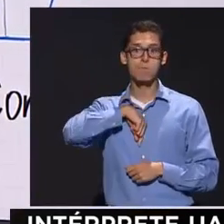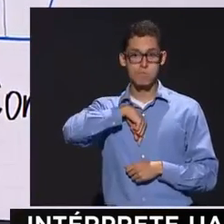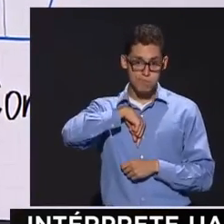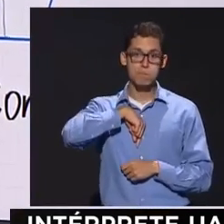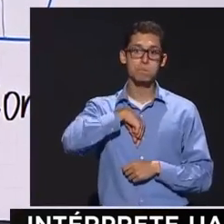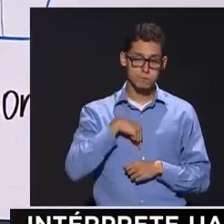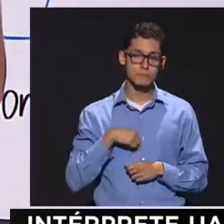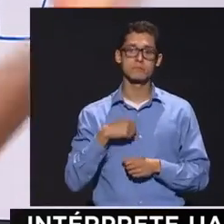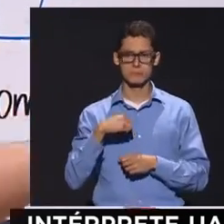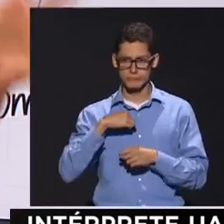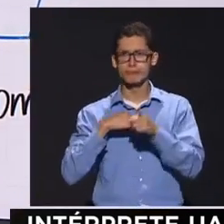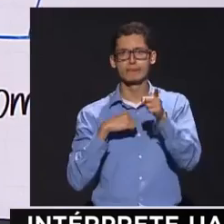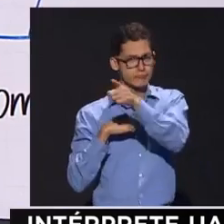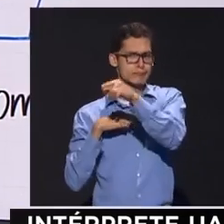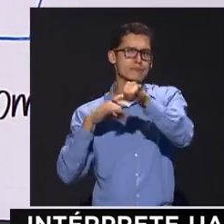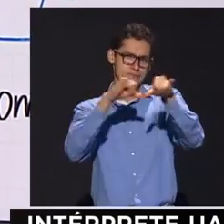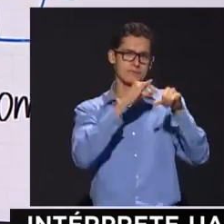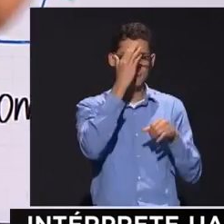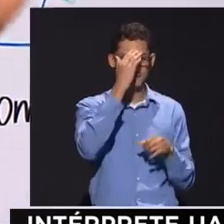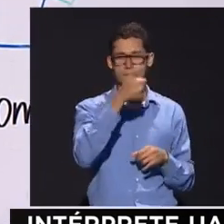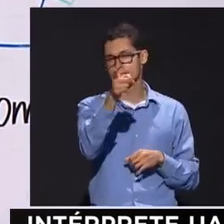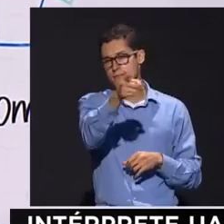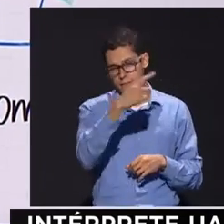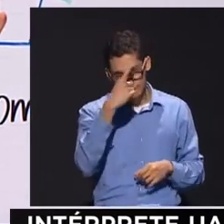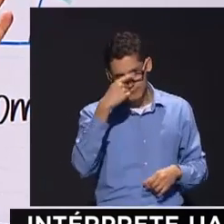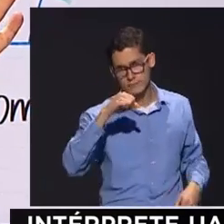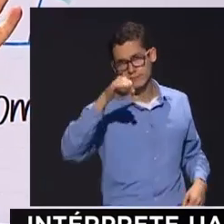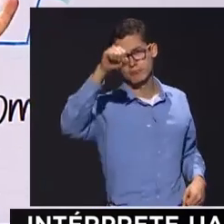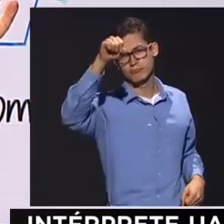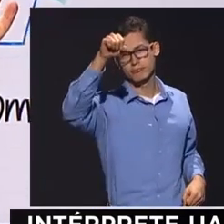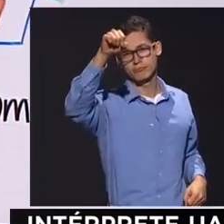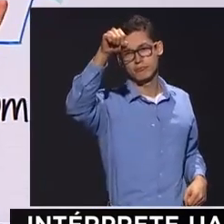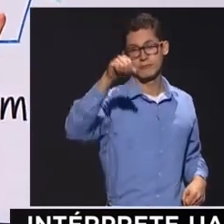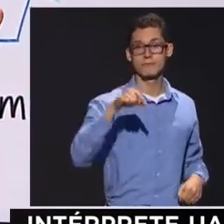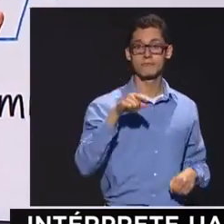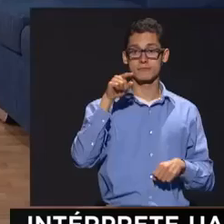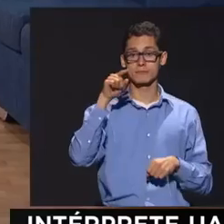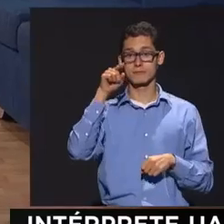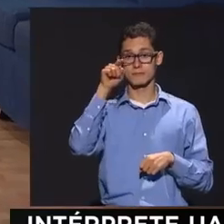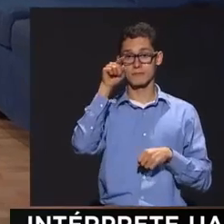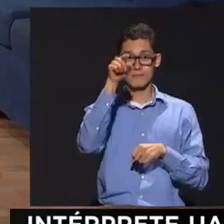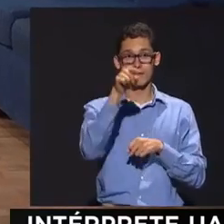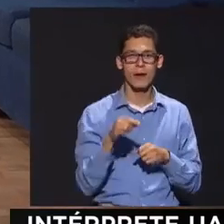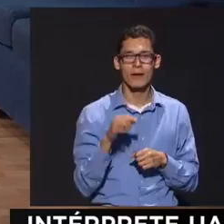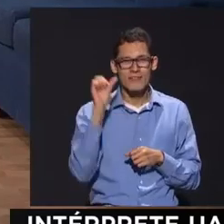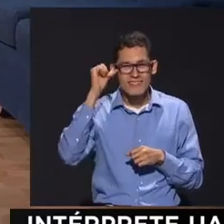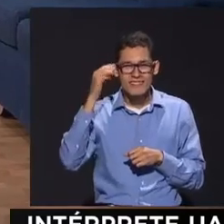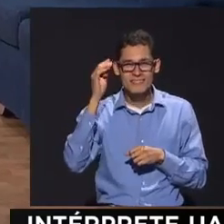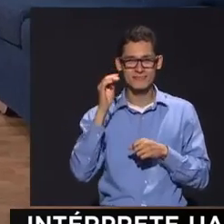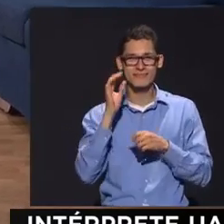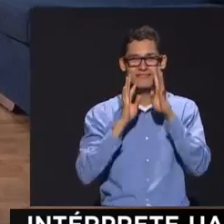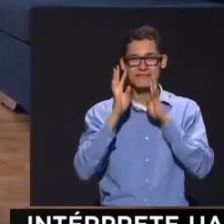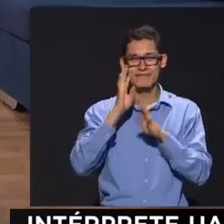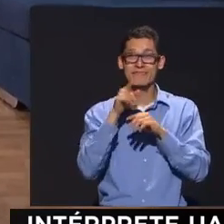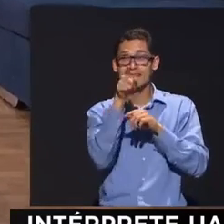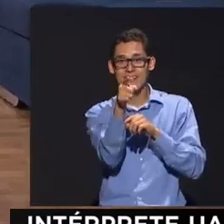listo ahora pago a estar volando su superhéroe es una de las chicas superpoderosas poder y todas vuelan que